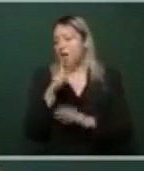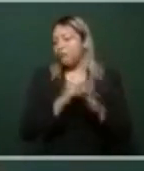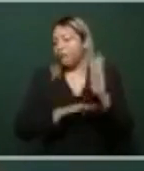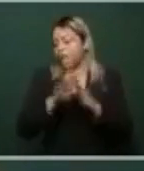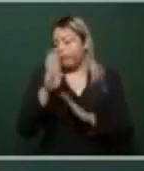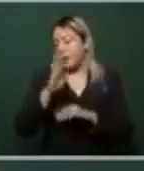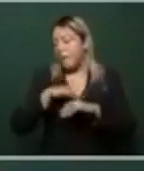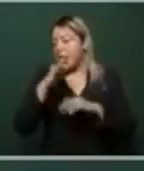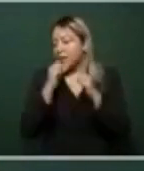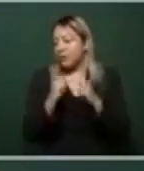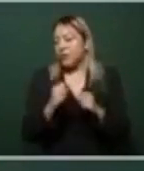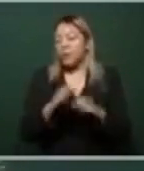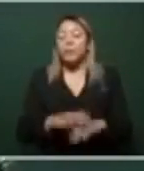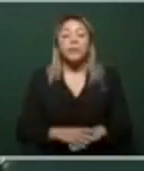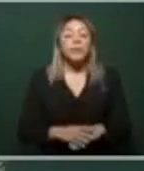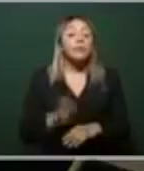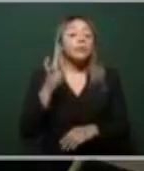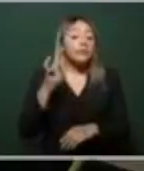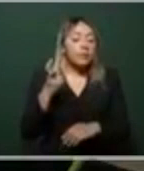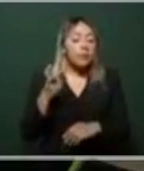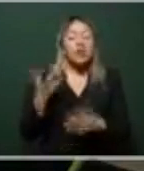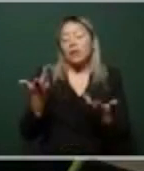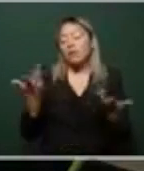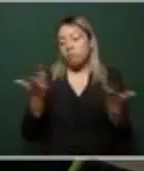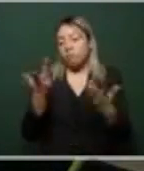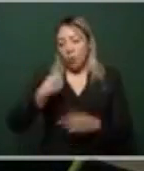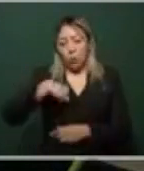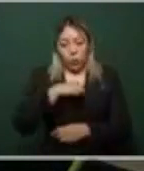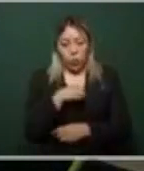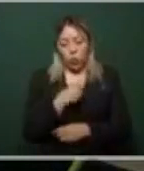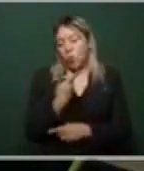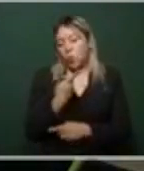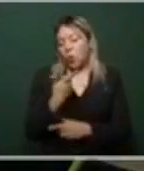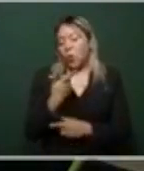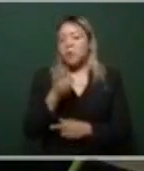es lo que tenemos por parte de Fuerzas Federales y quisiera